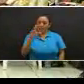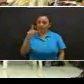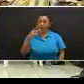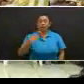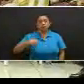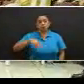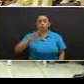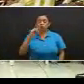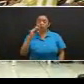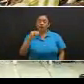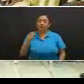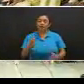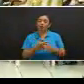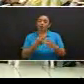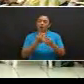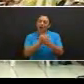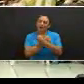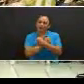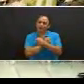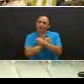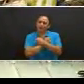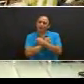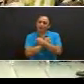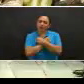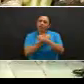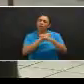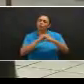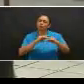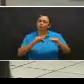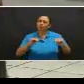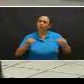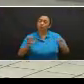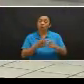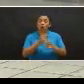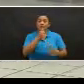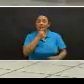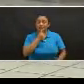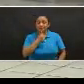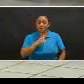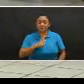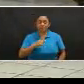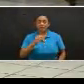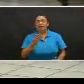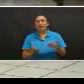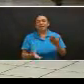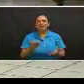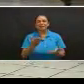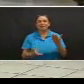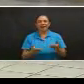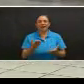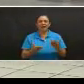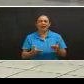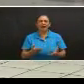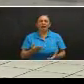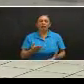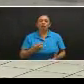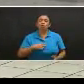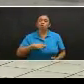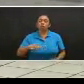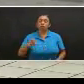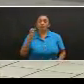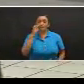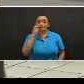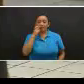con amor, con ternura. Mire, es cuando, quizás los que son padres de familia me